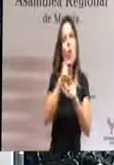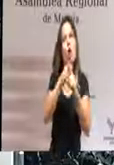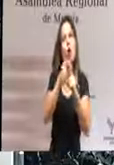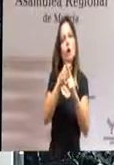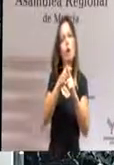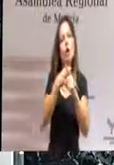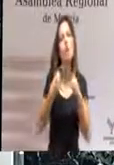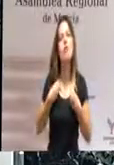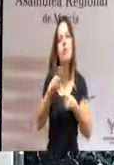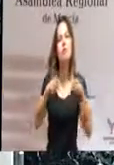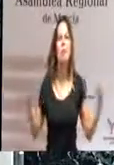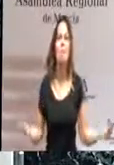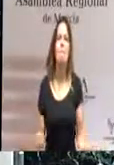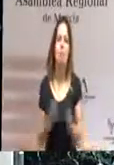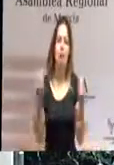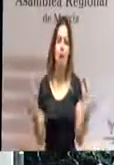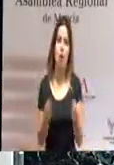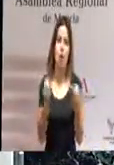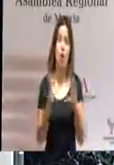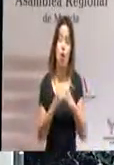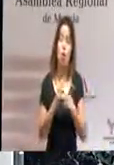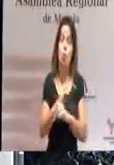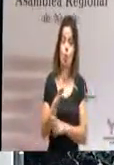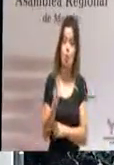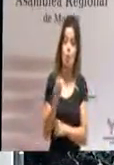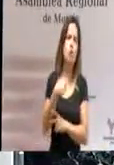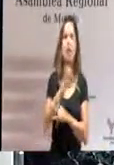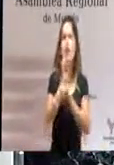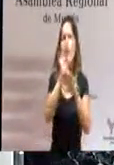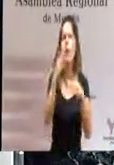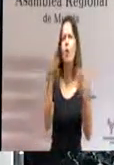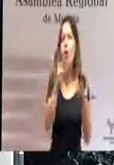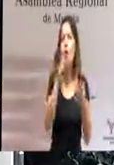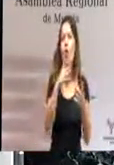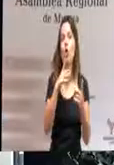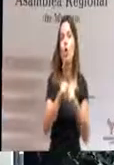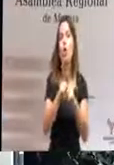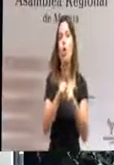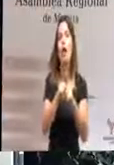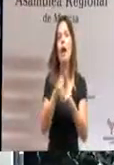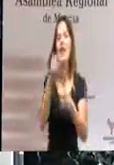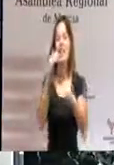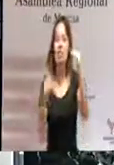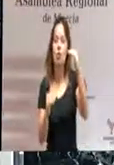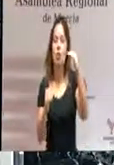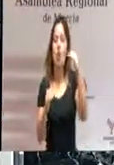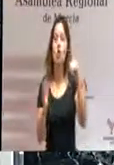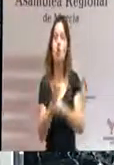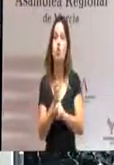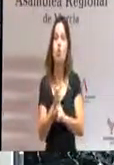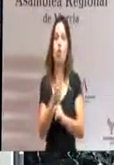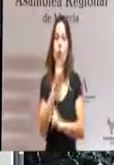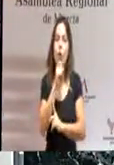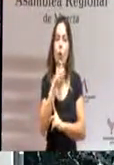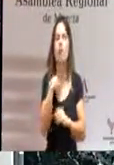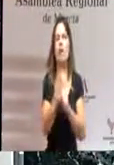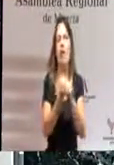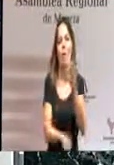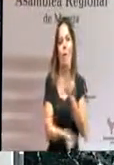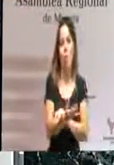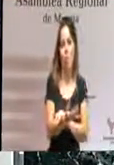mejor la vida de la gente. En el Partido Popular tenemos claro que el mejor antídoto contra la desigualdad es la creación de